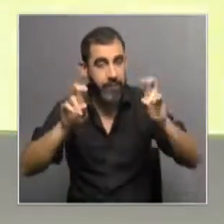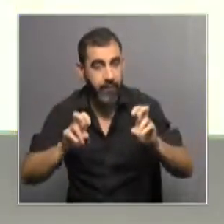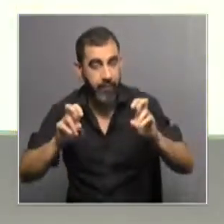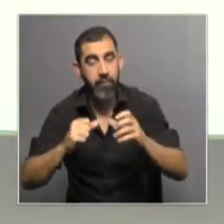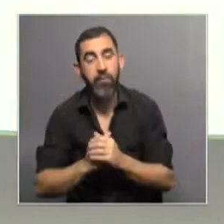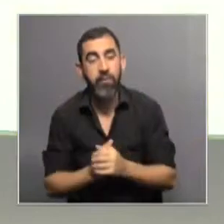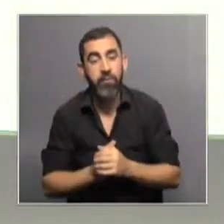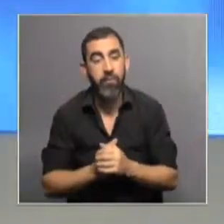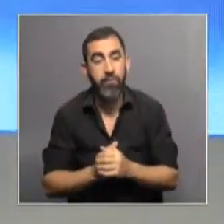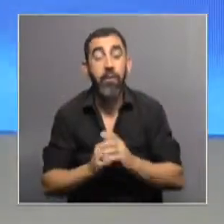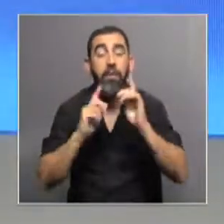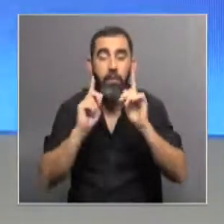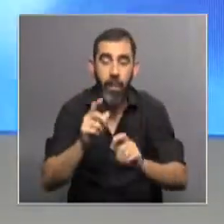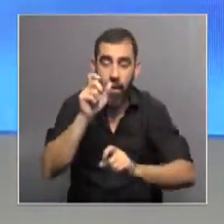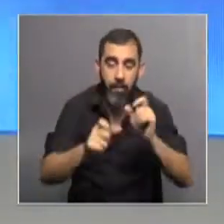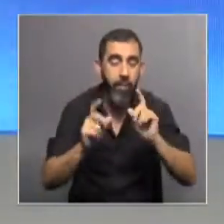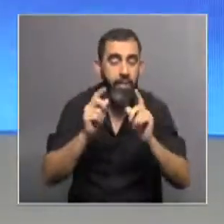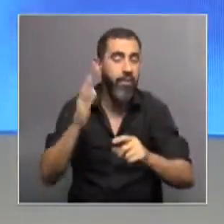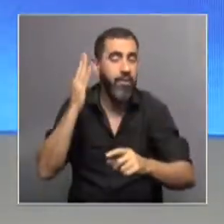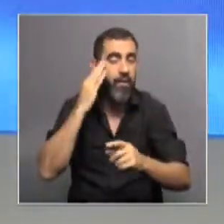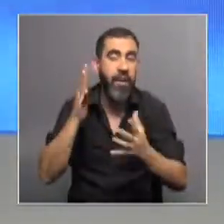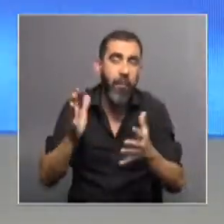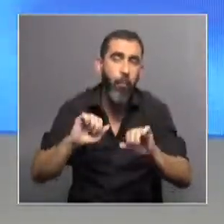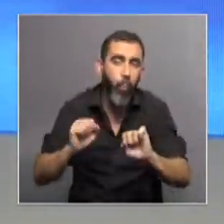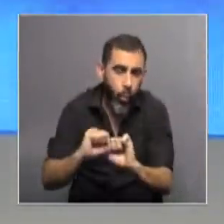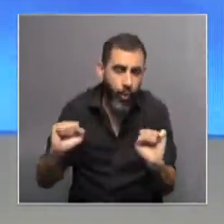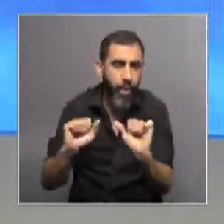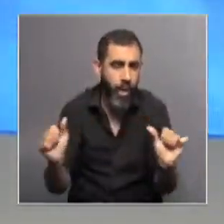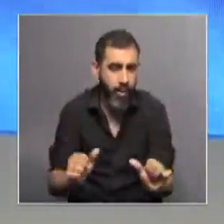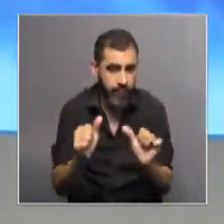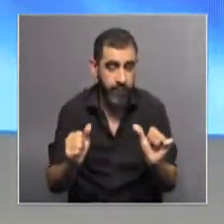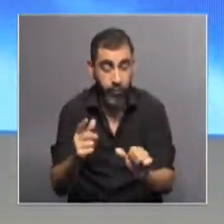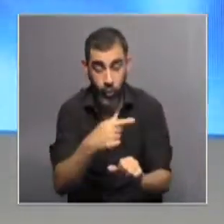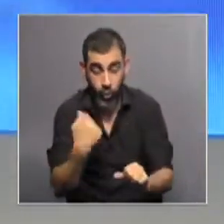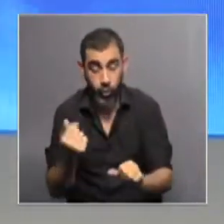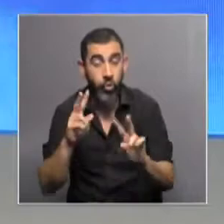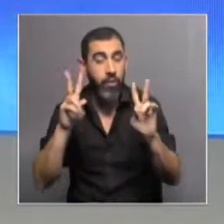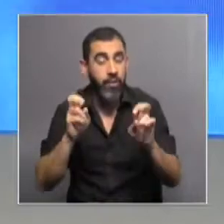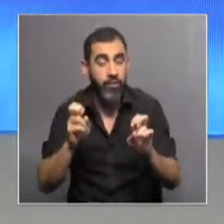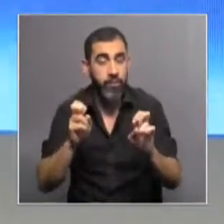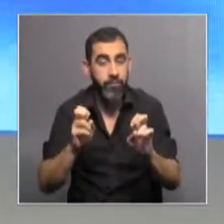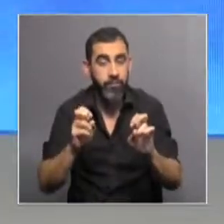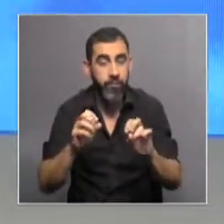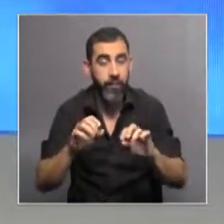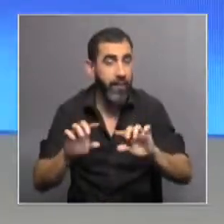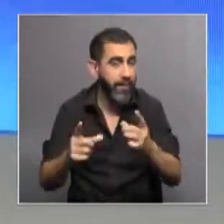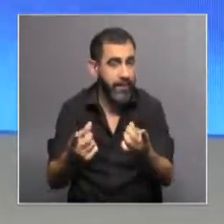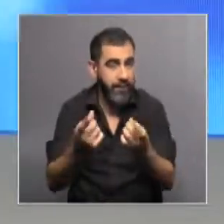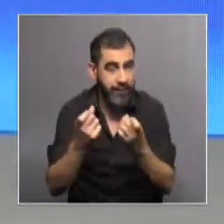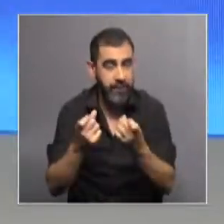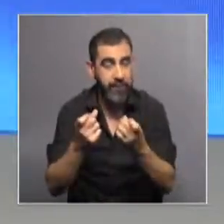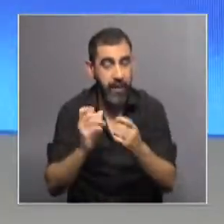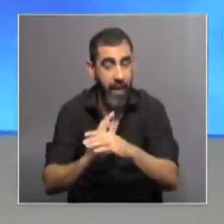que las personas sepan qué es lo que podemos hacer. Nosotros, en relación a, digamos, a la necesidad de